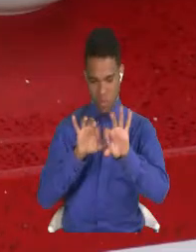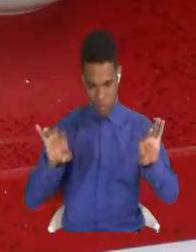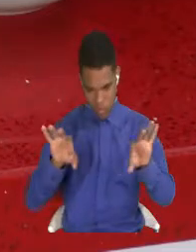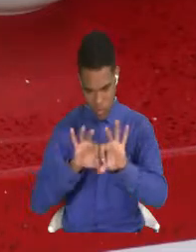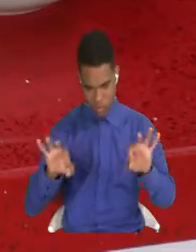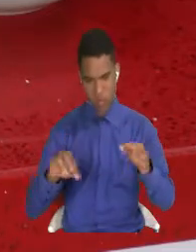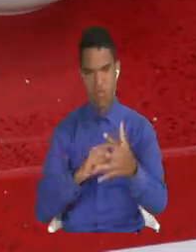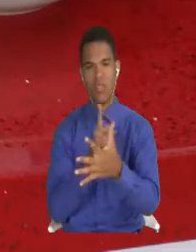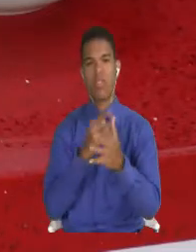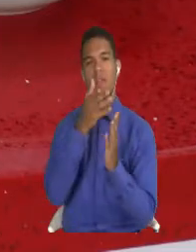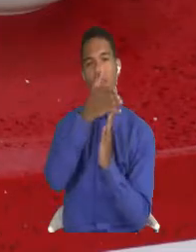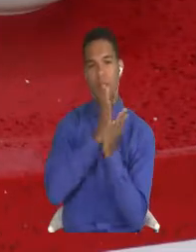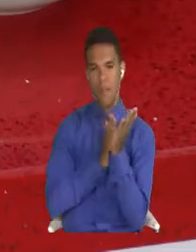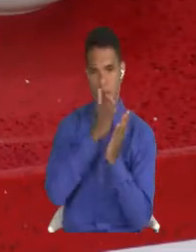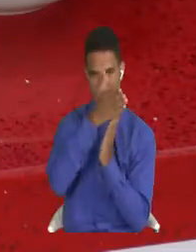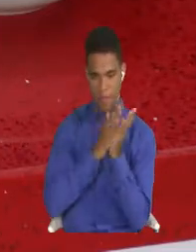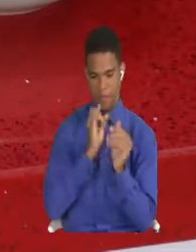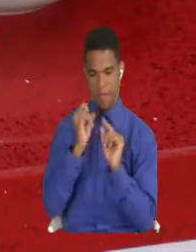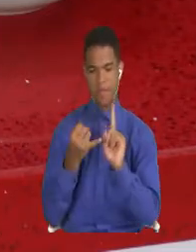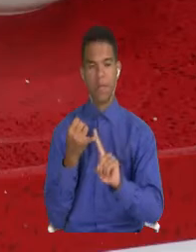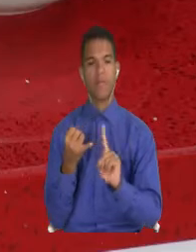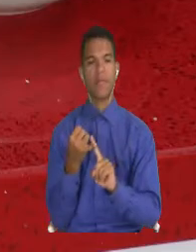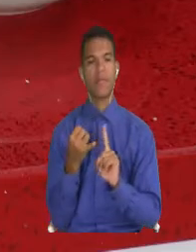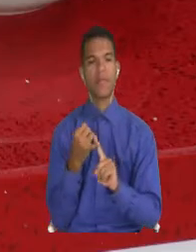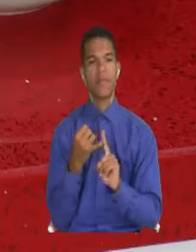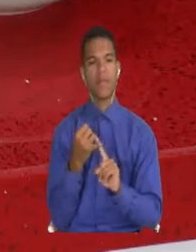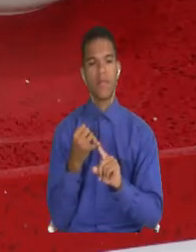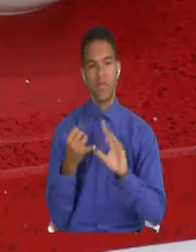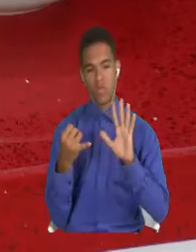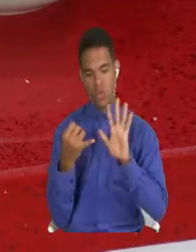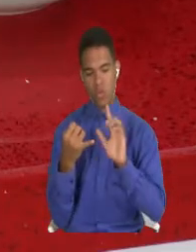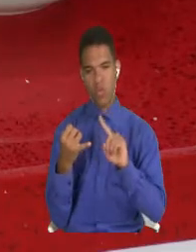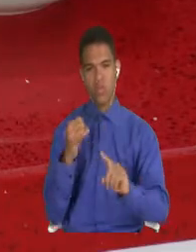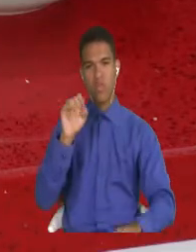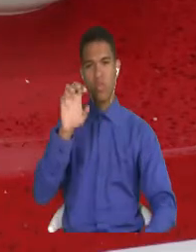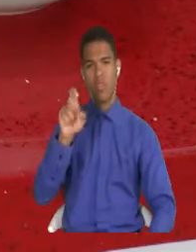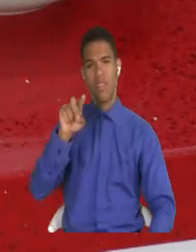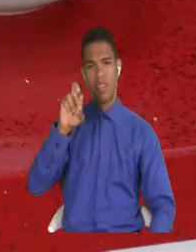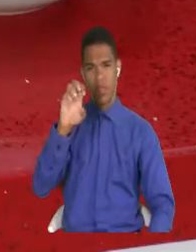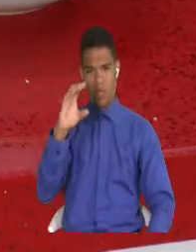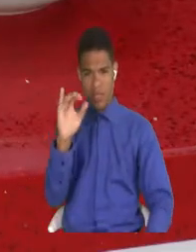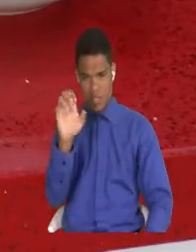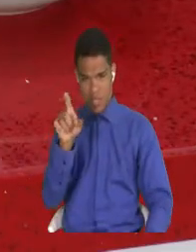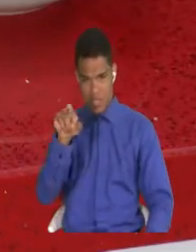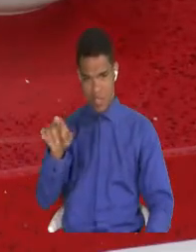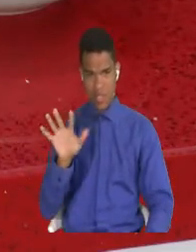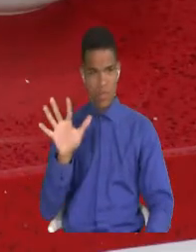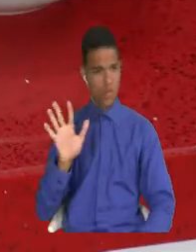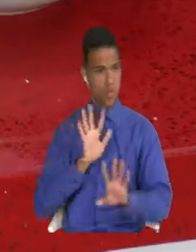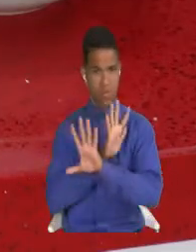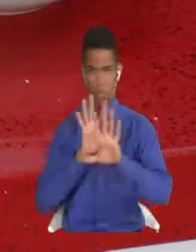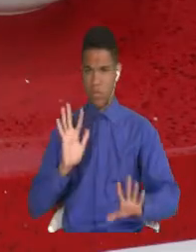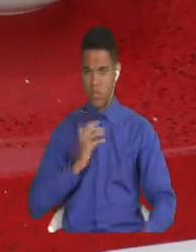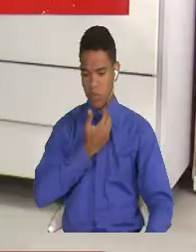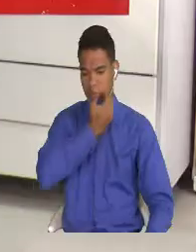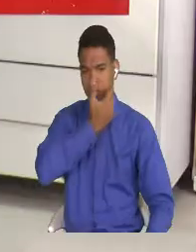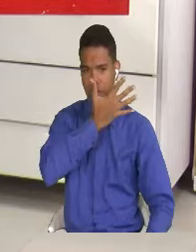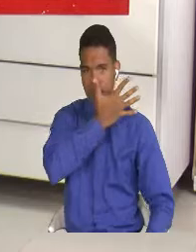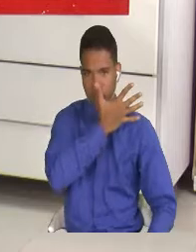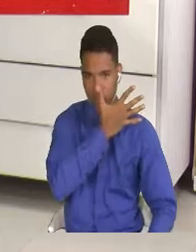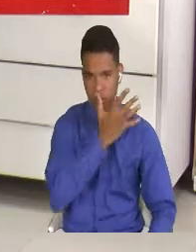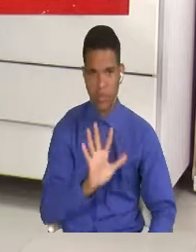y nuestra decoración, un poquito de nuestras especies, ajá, sal, no es más. ¿Listo, bueno, mi Roche? Entonces, no es como